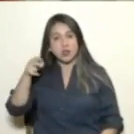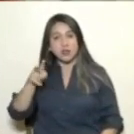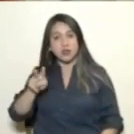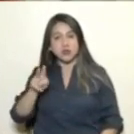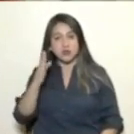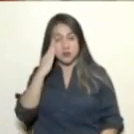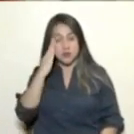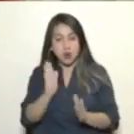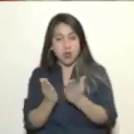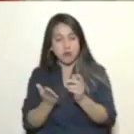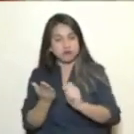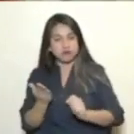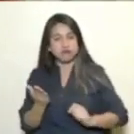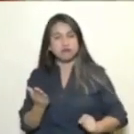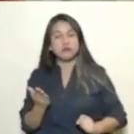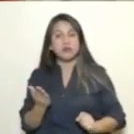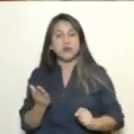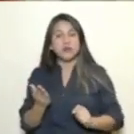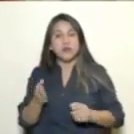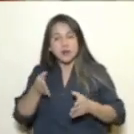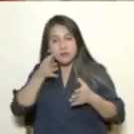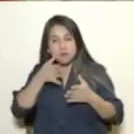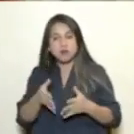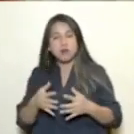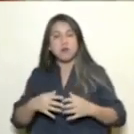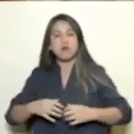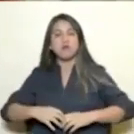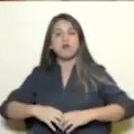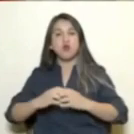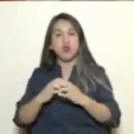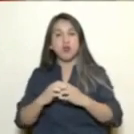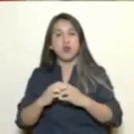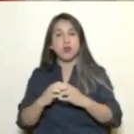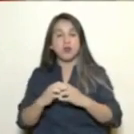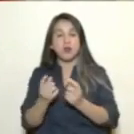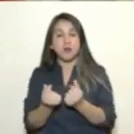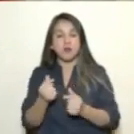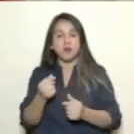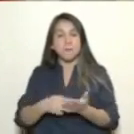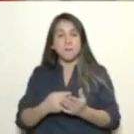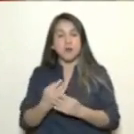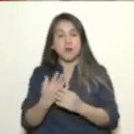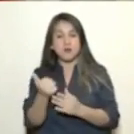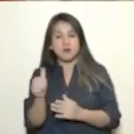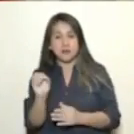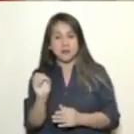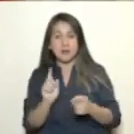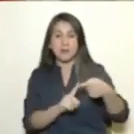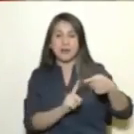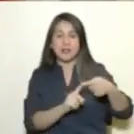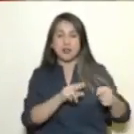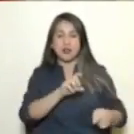memoria universitaria fue Concentración del Poder Económico en 1960. Primero perteneció al